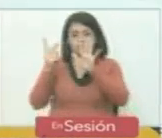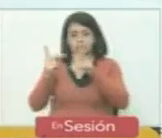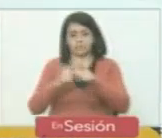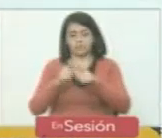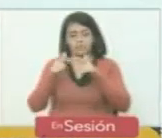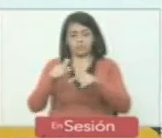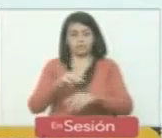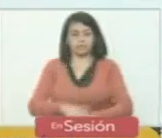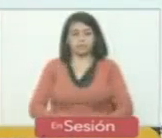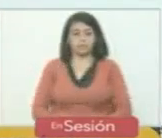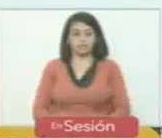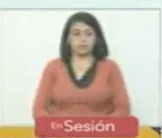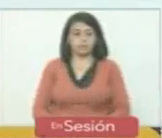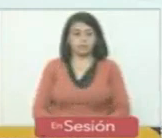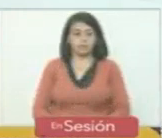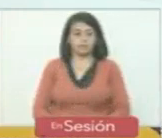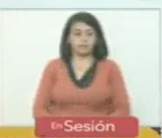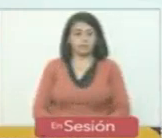747